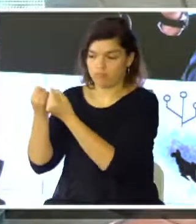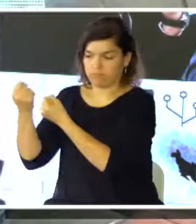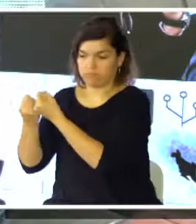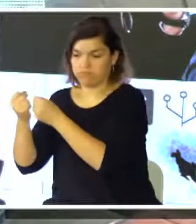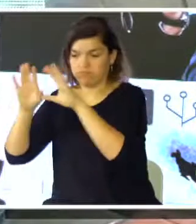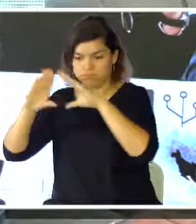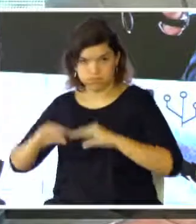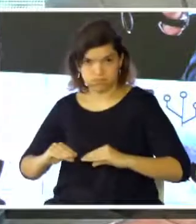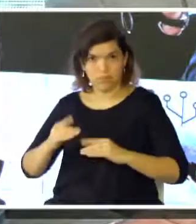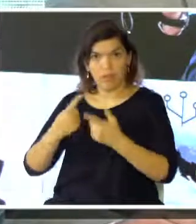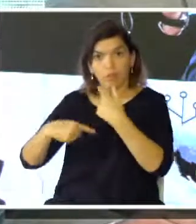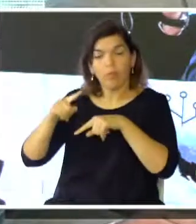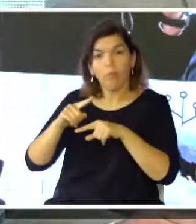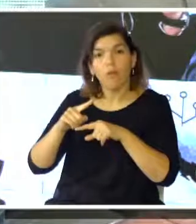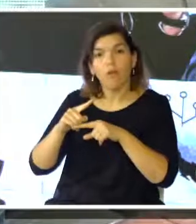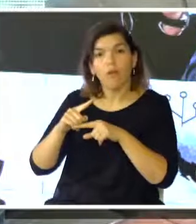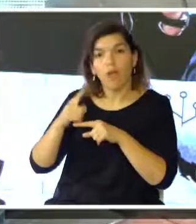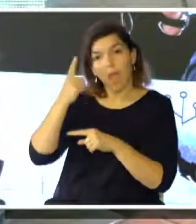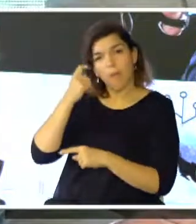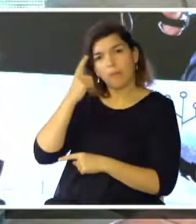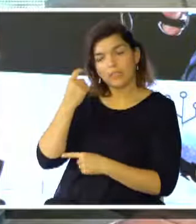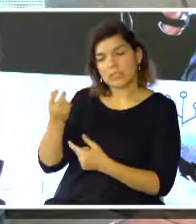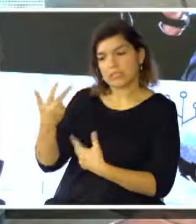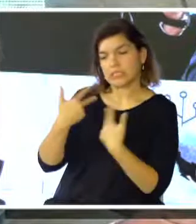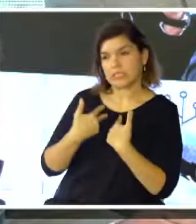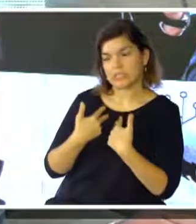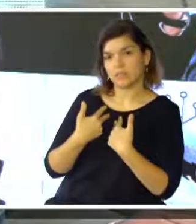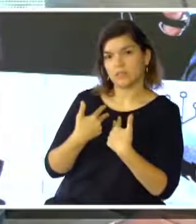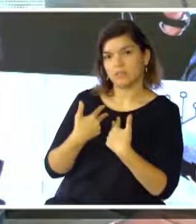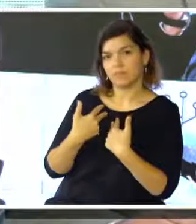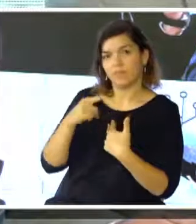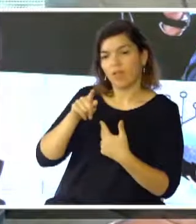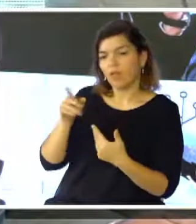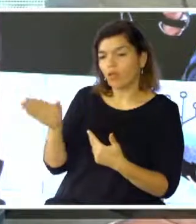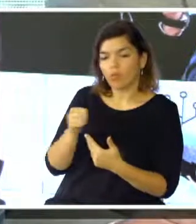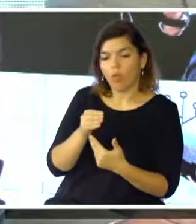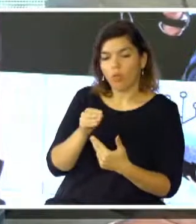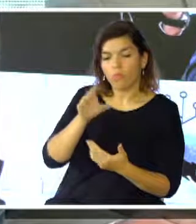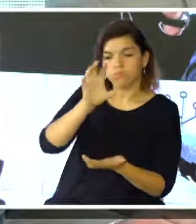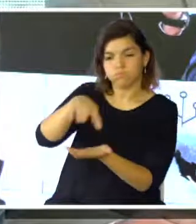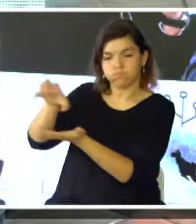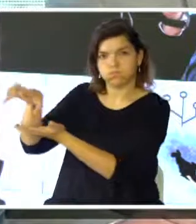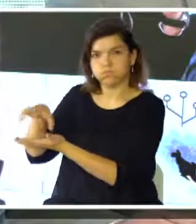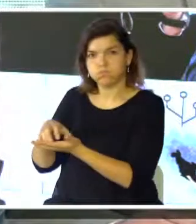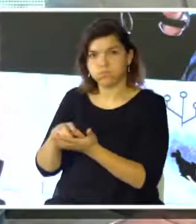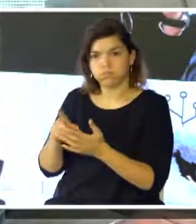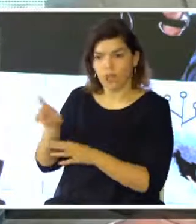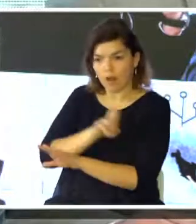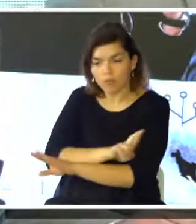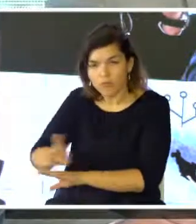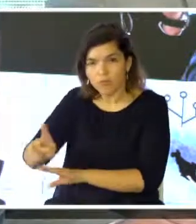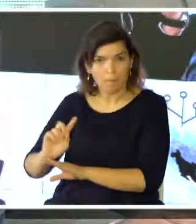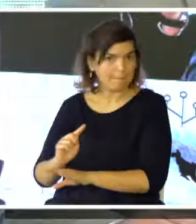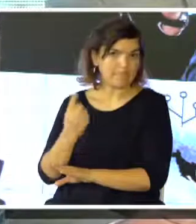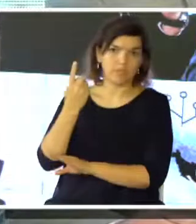y en ese momento los expertos decían que todos los conductos grandes de los arroyos principales